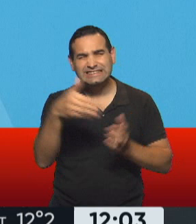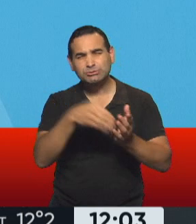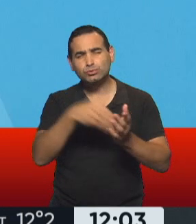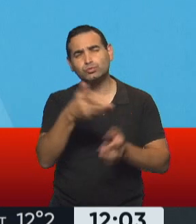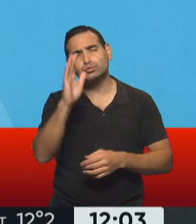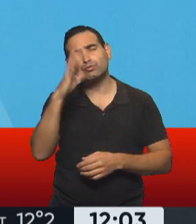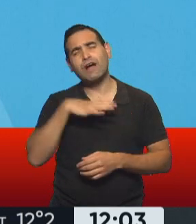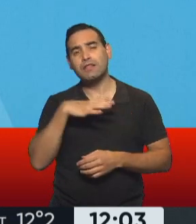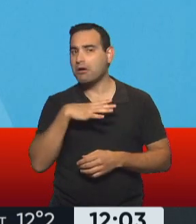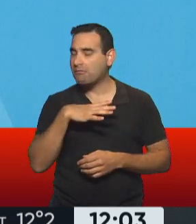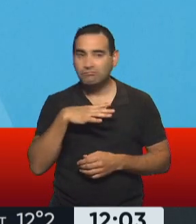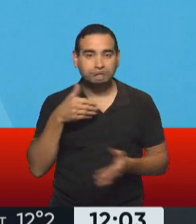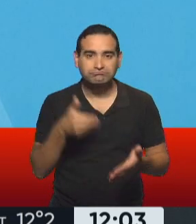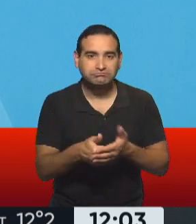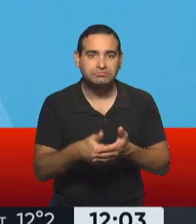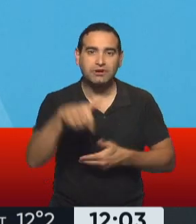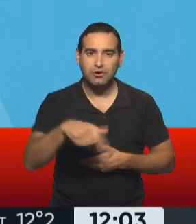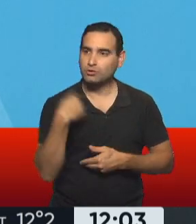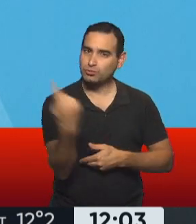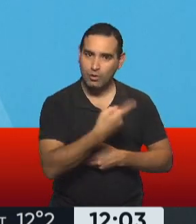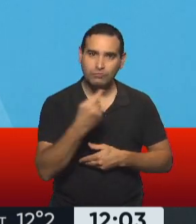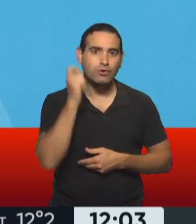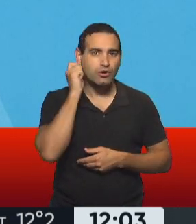fíjense cómo lo estamos realizando entre todos y todas y cómo